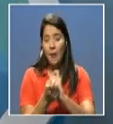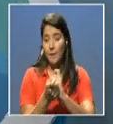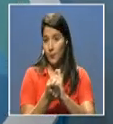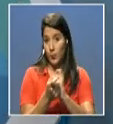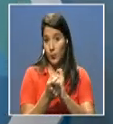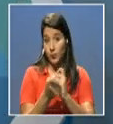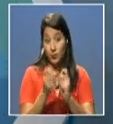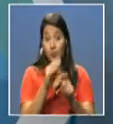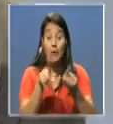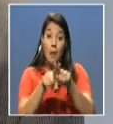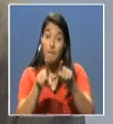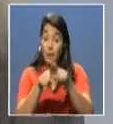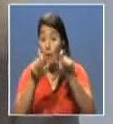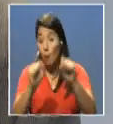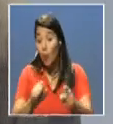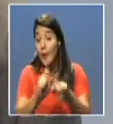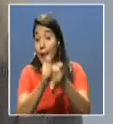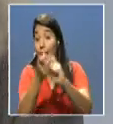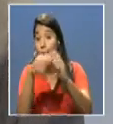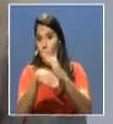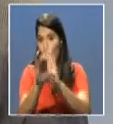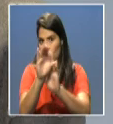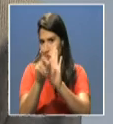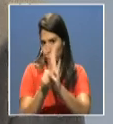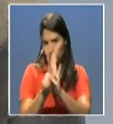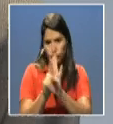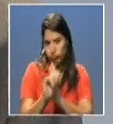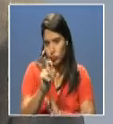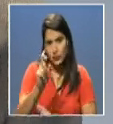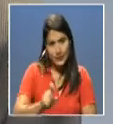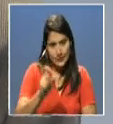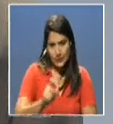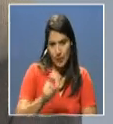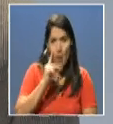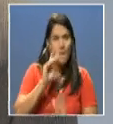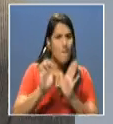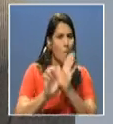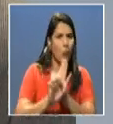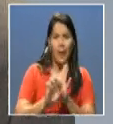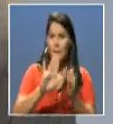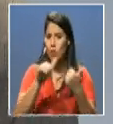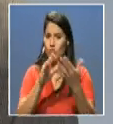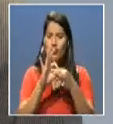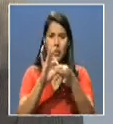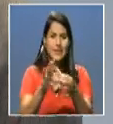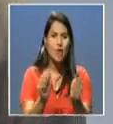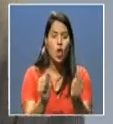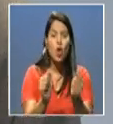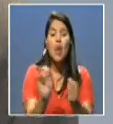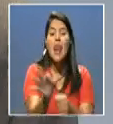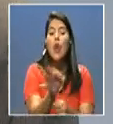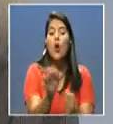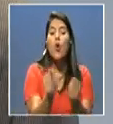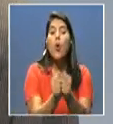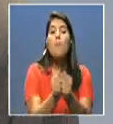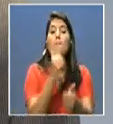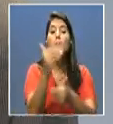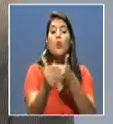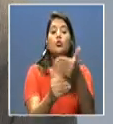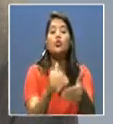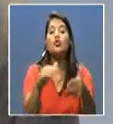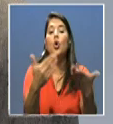reformas constitucionales que son absolutamente necesarias, como por ejemplo todo lo que tiene que ver con el nombramiento de